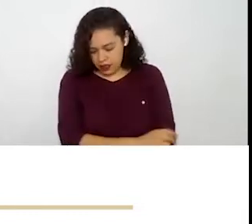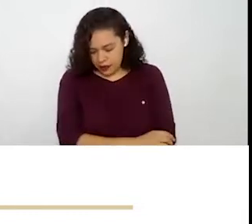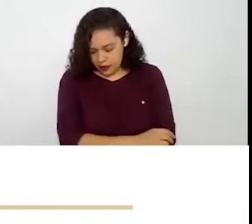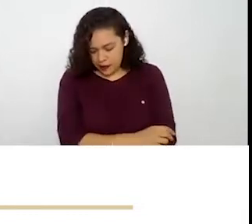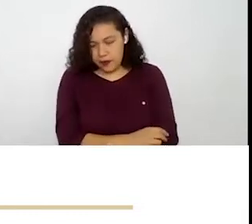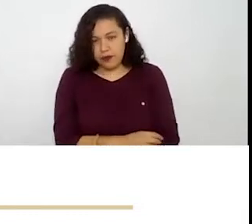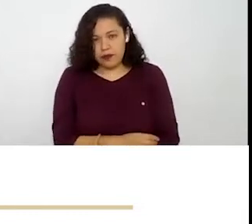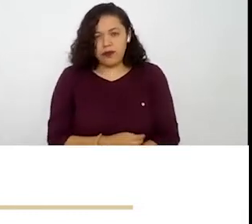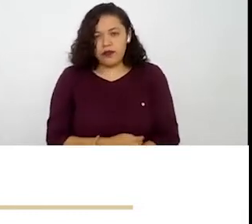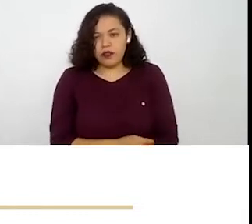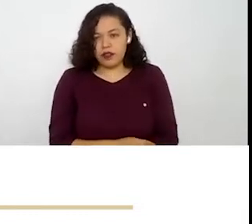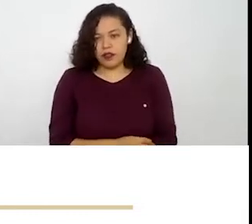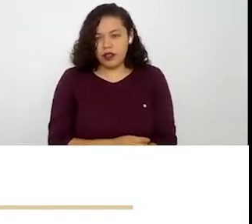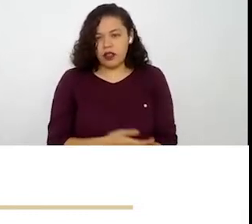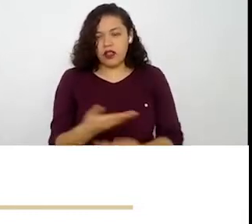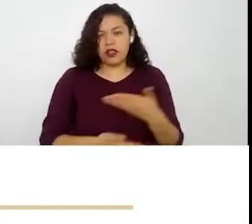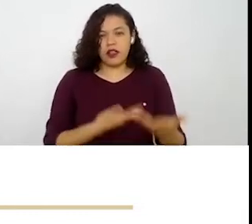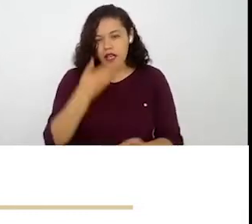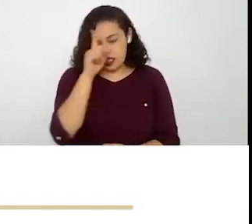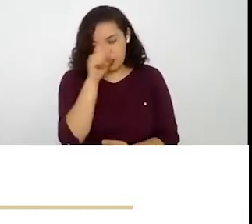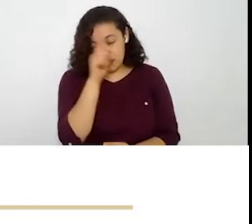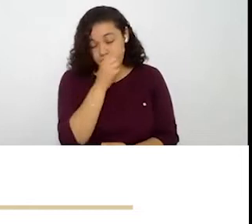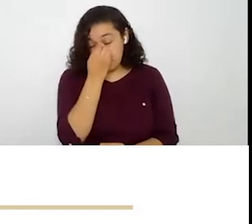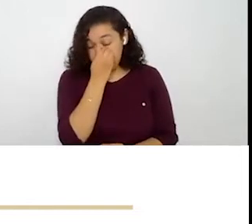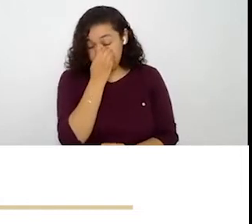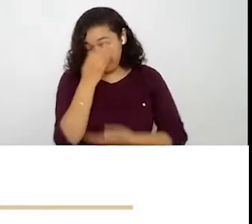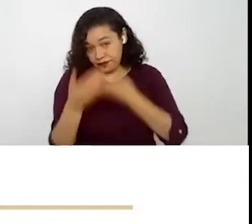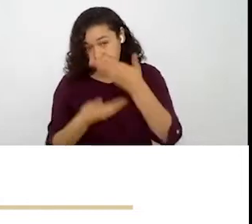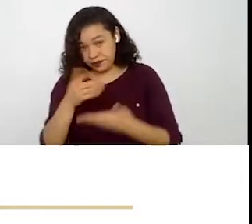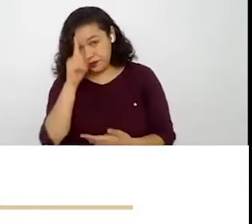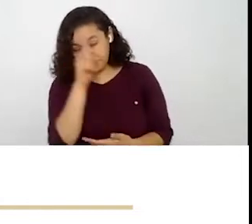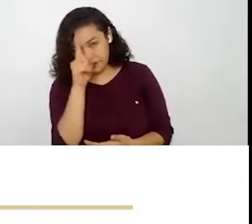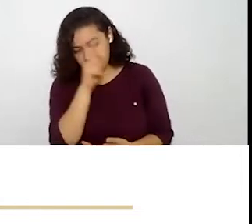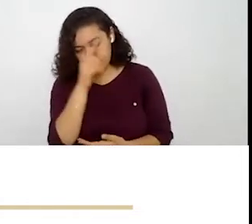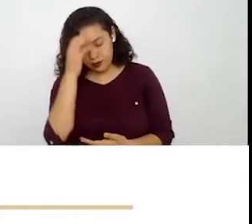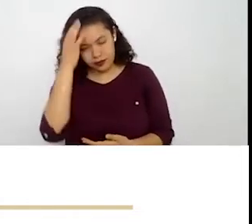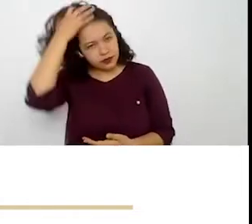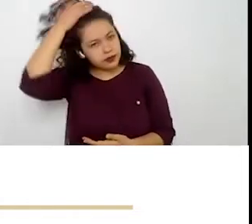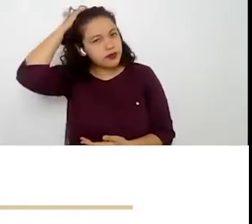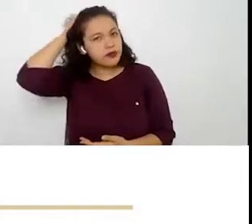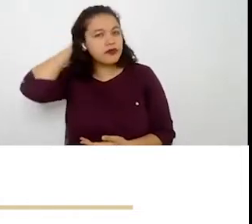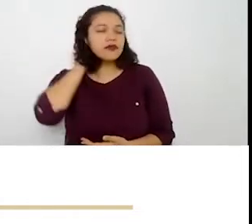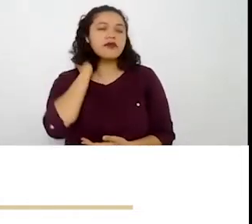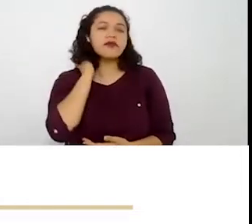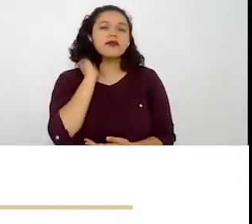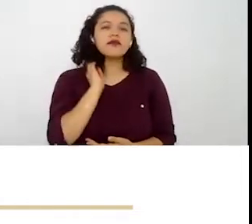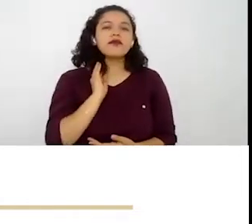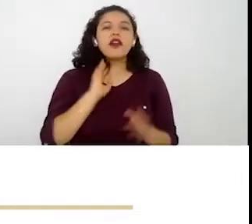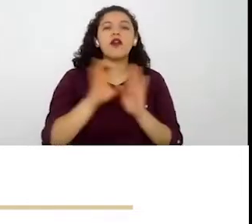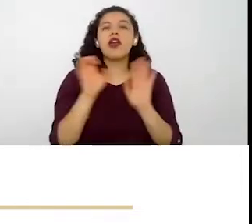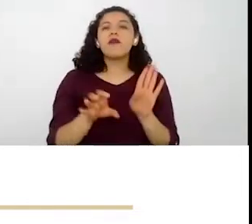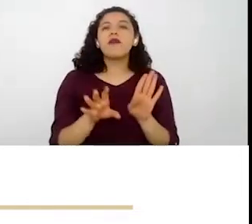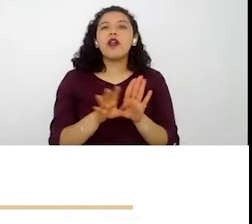servicio que se llama consejería el servicio de consejería es hagan que cuenta como una asesoría